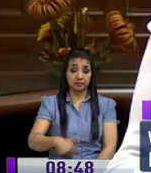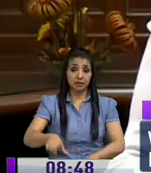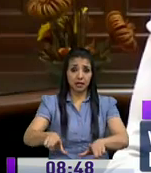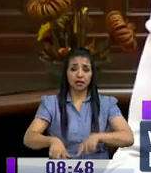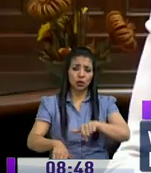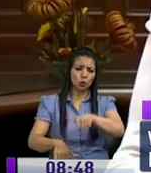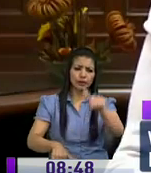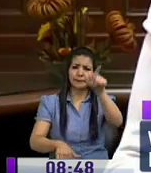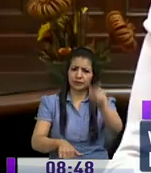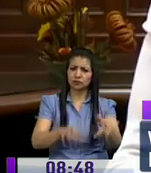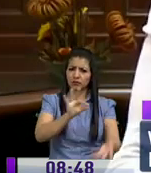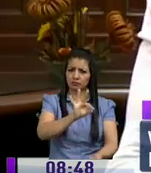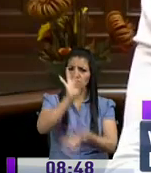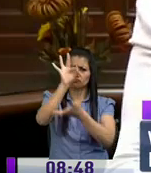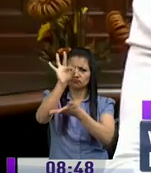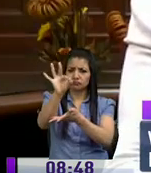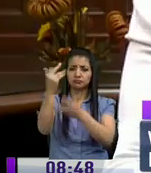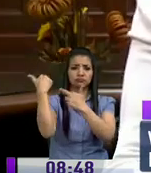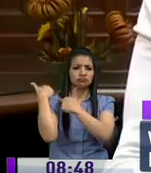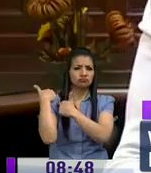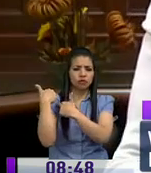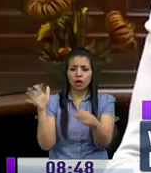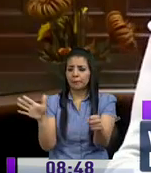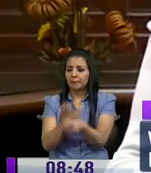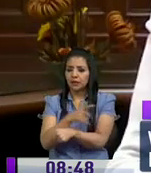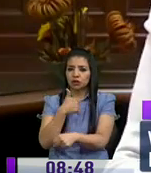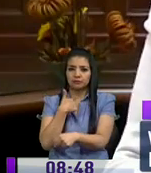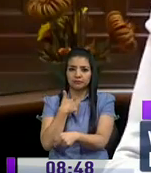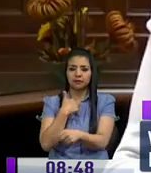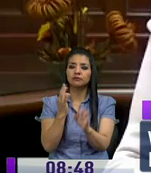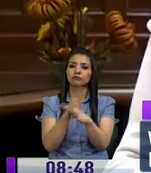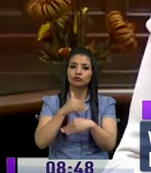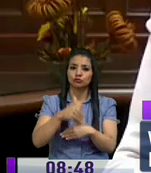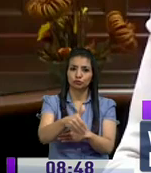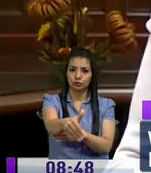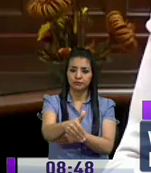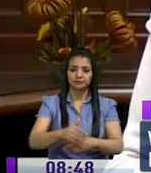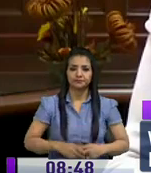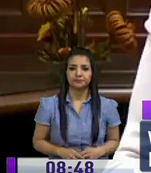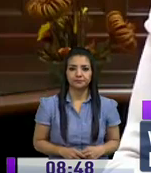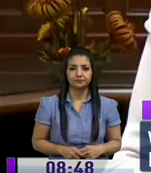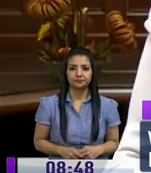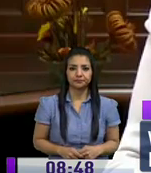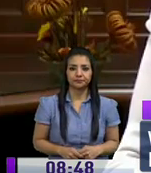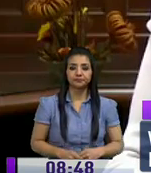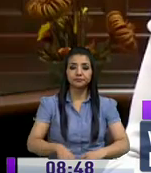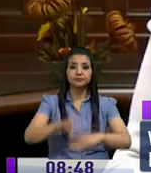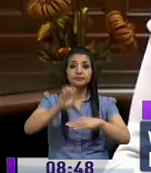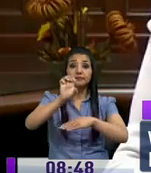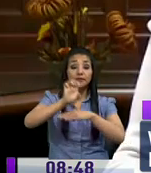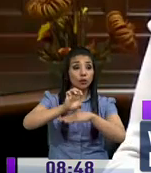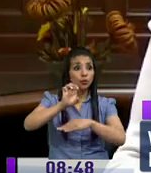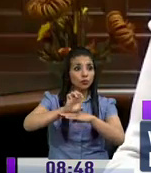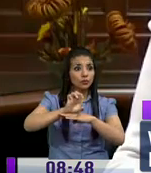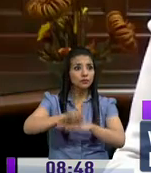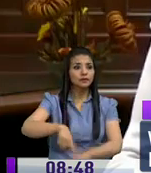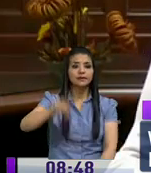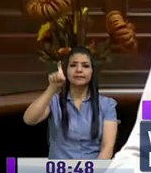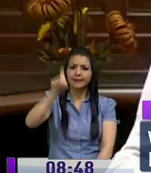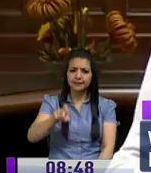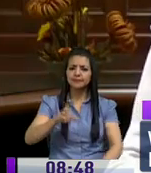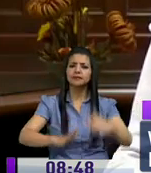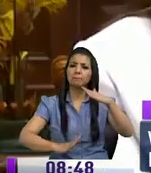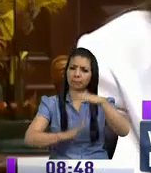más para que asuma definitivamente las grandes responsabilidades que me encargó. El país quiere y necesita paz